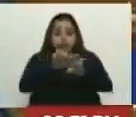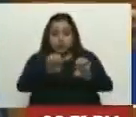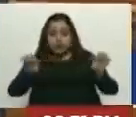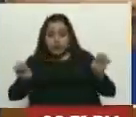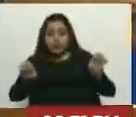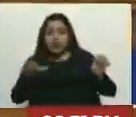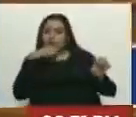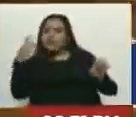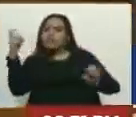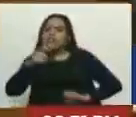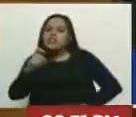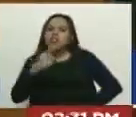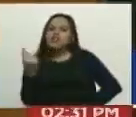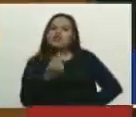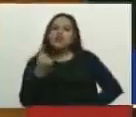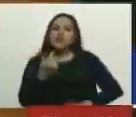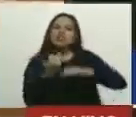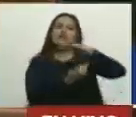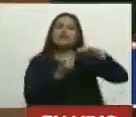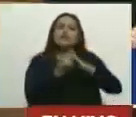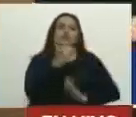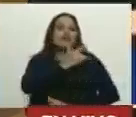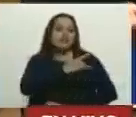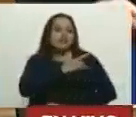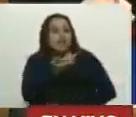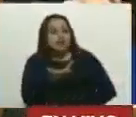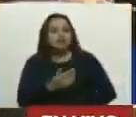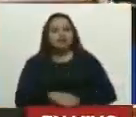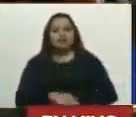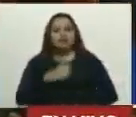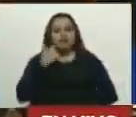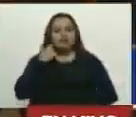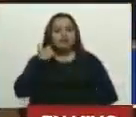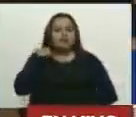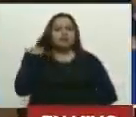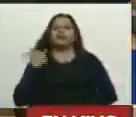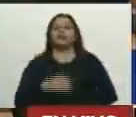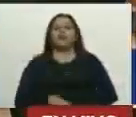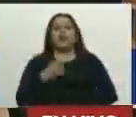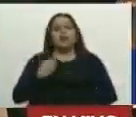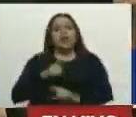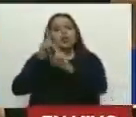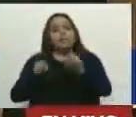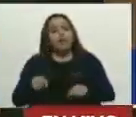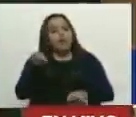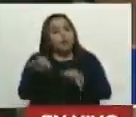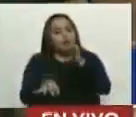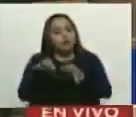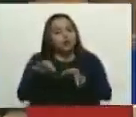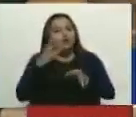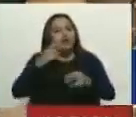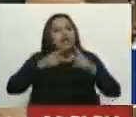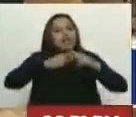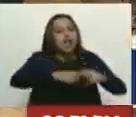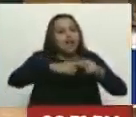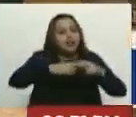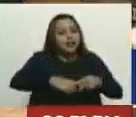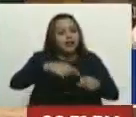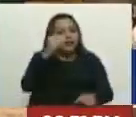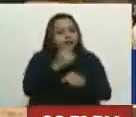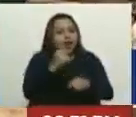sean necesariamente un instituto universitario. Pero también sería justo que la parte de talleres laborales